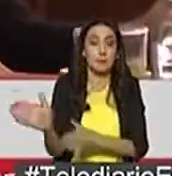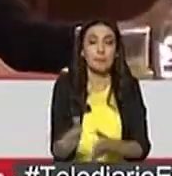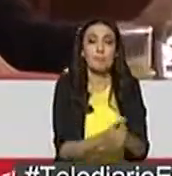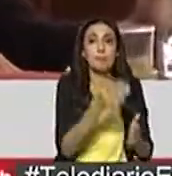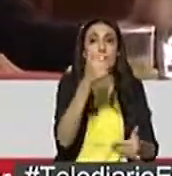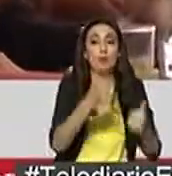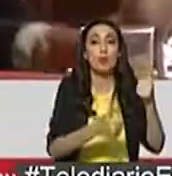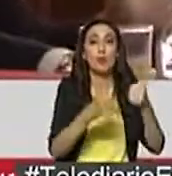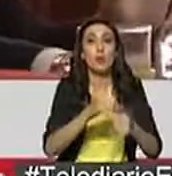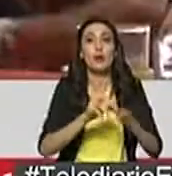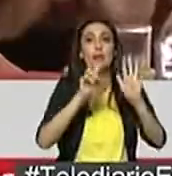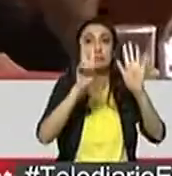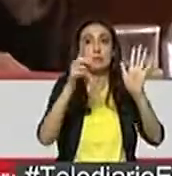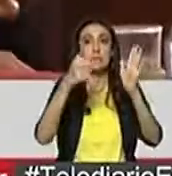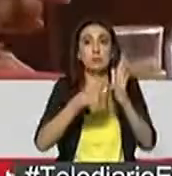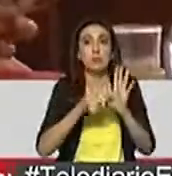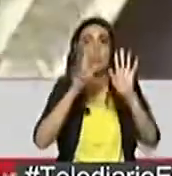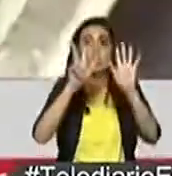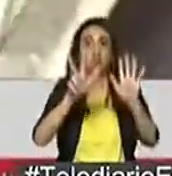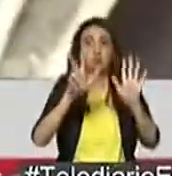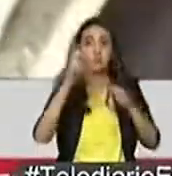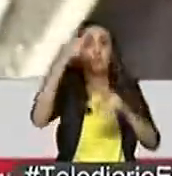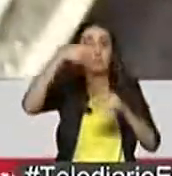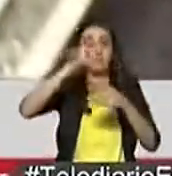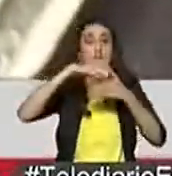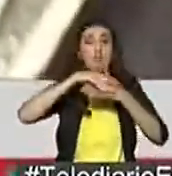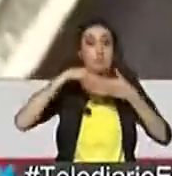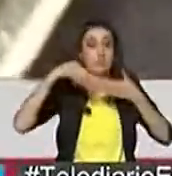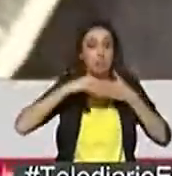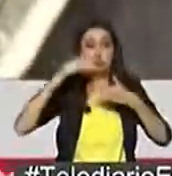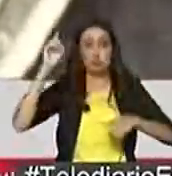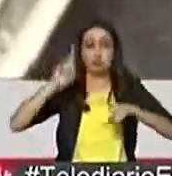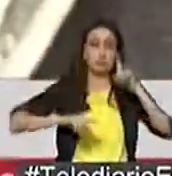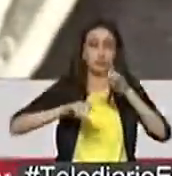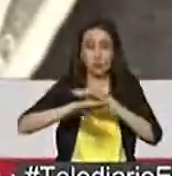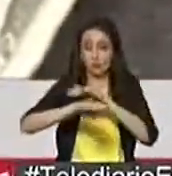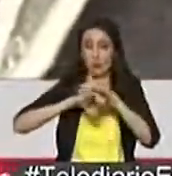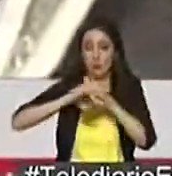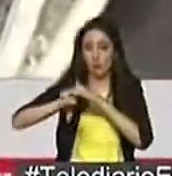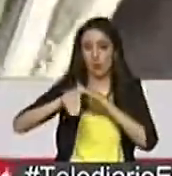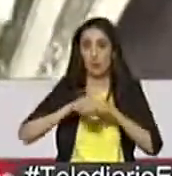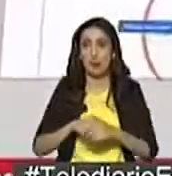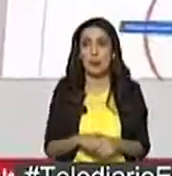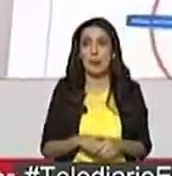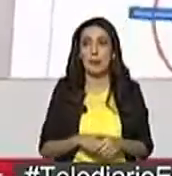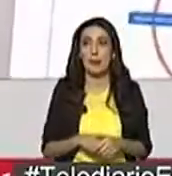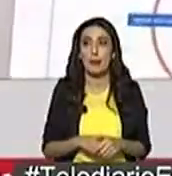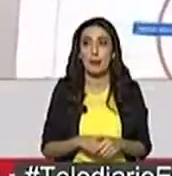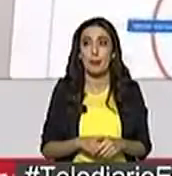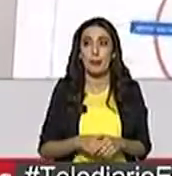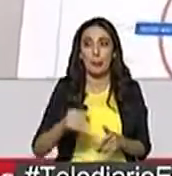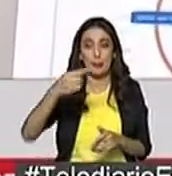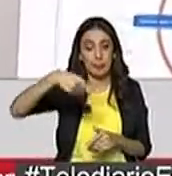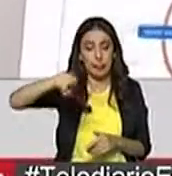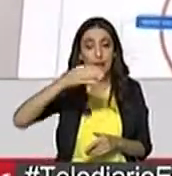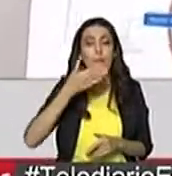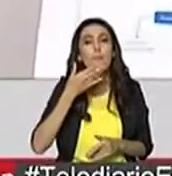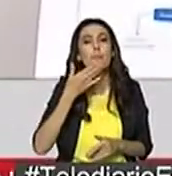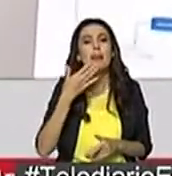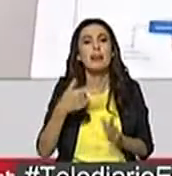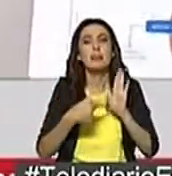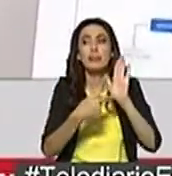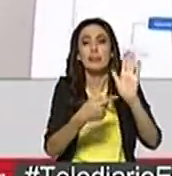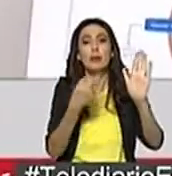determinó 7.8 millones de dólares, el monto de los sobornos entregados a funcionarios públicos. ¿Esto para qué? Para